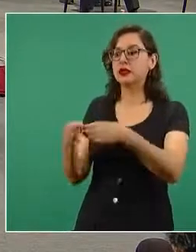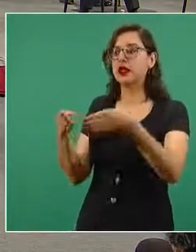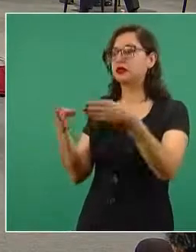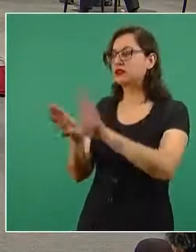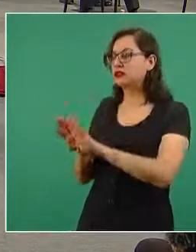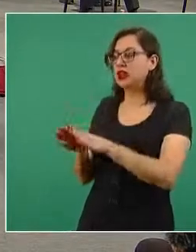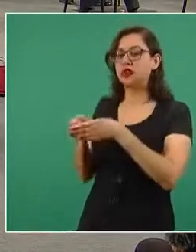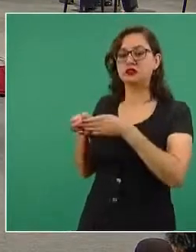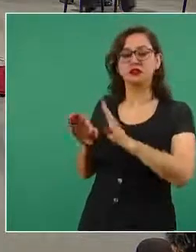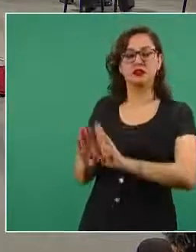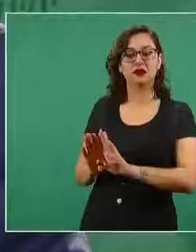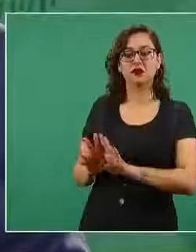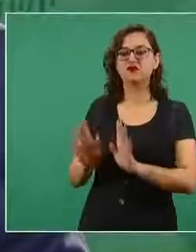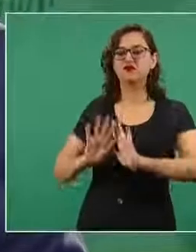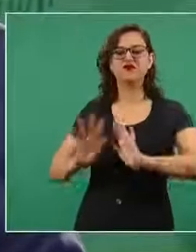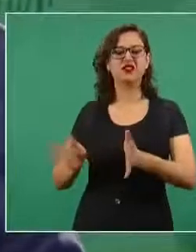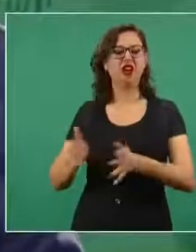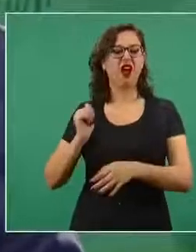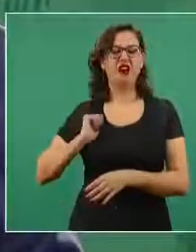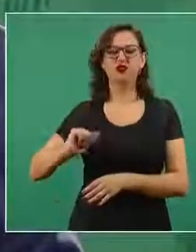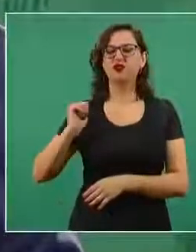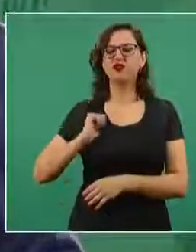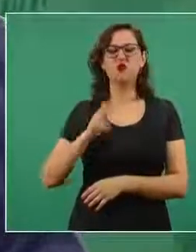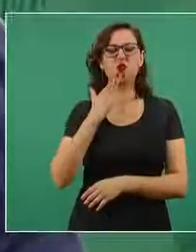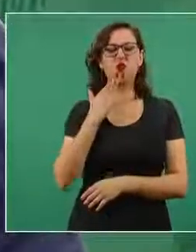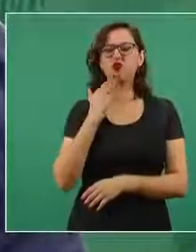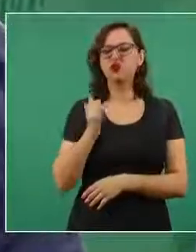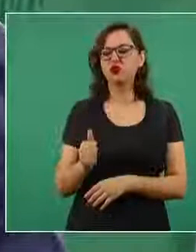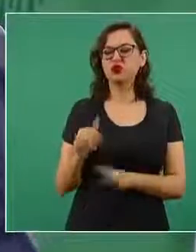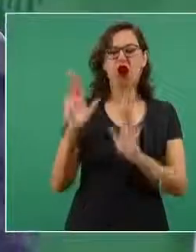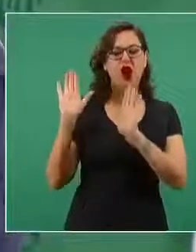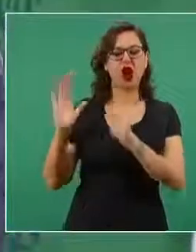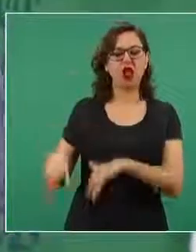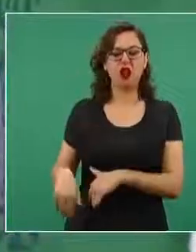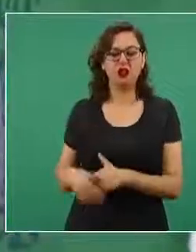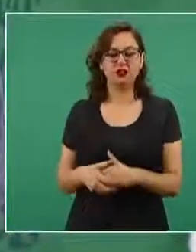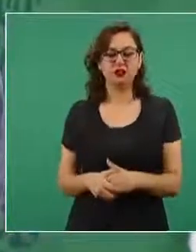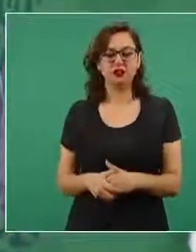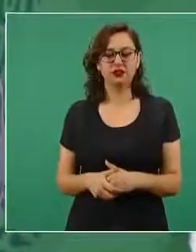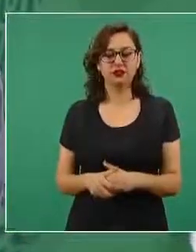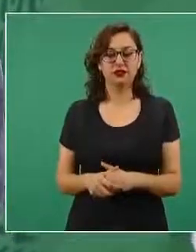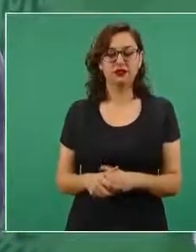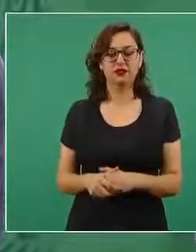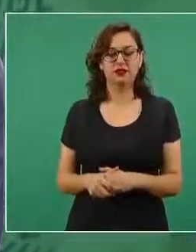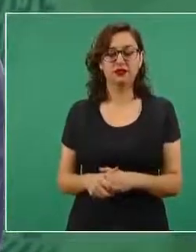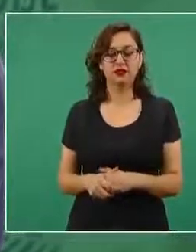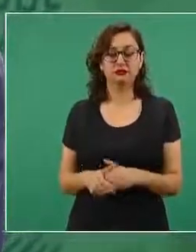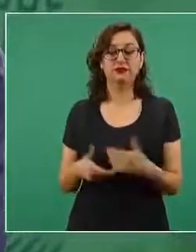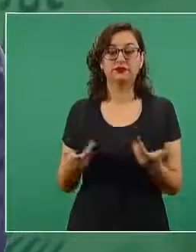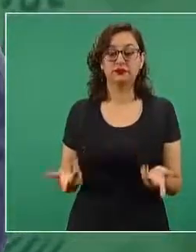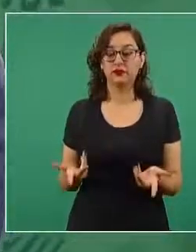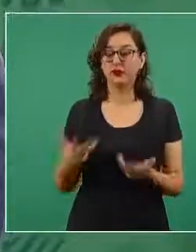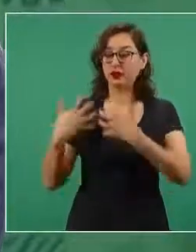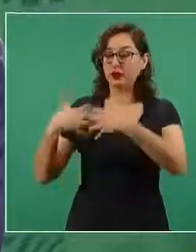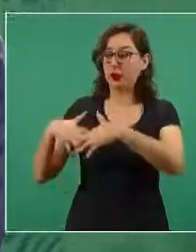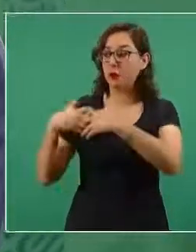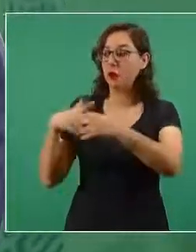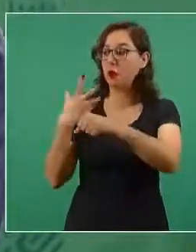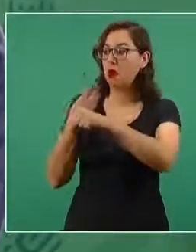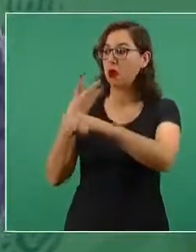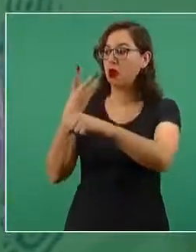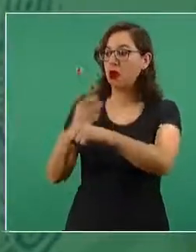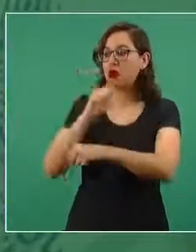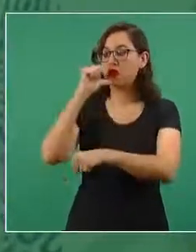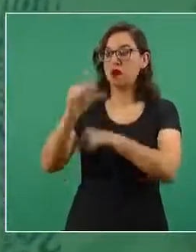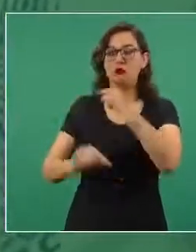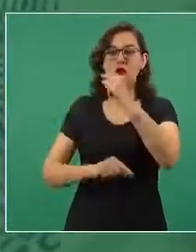declarándolas obsoletas, y van permitiendo, porque no les dan mantenimiento a las plantas, que se